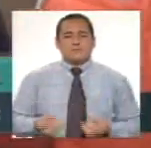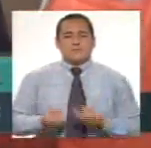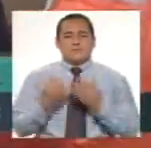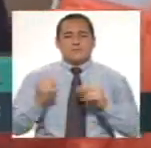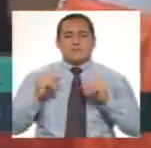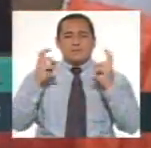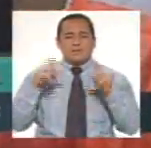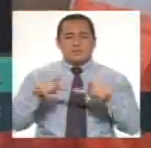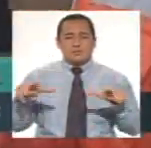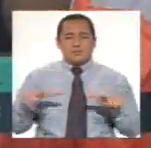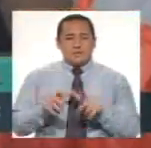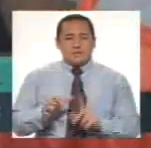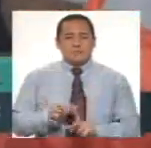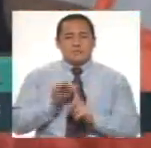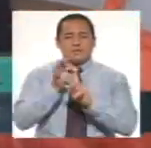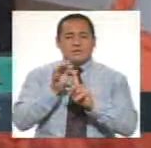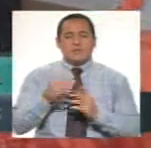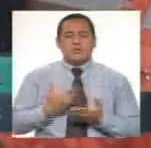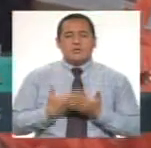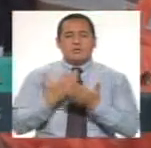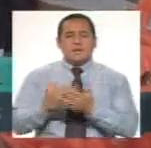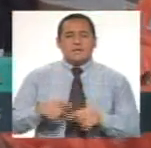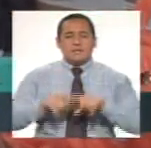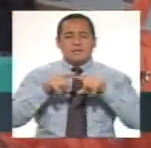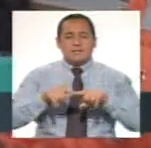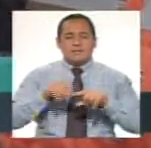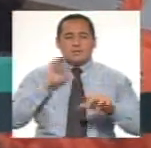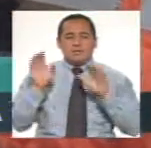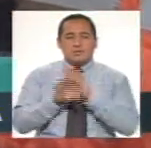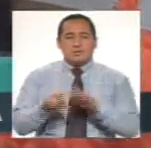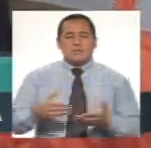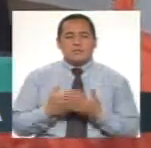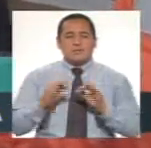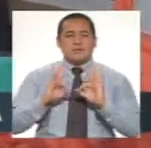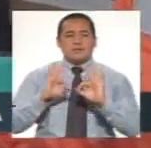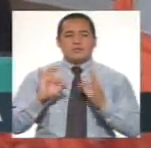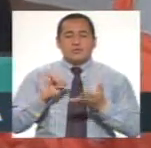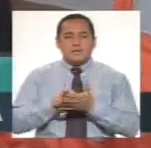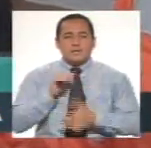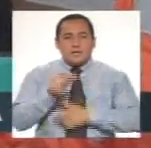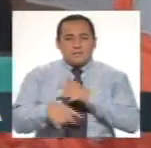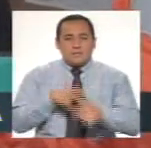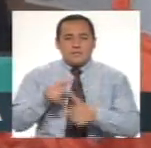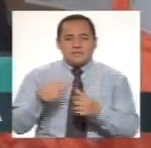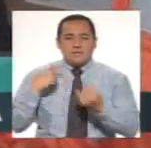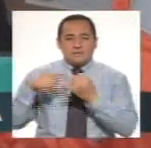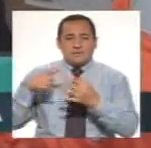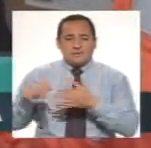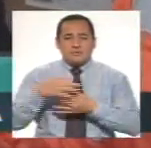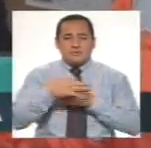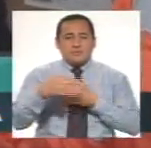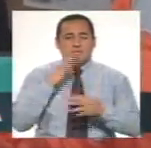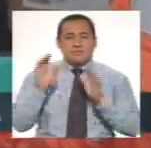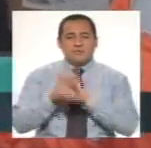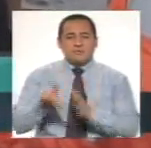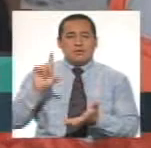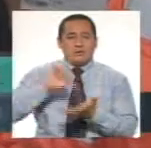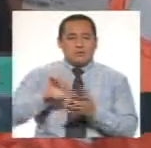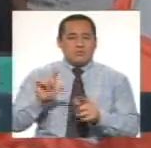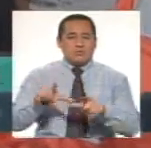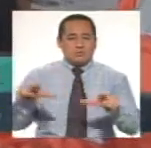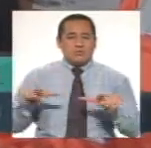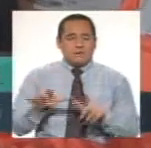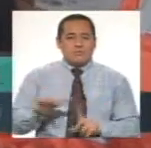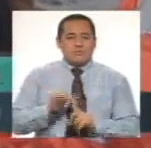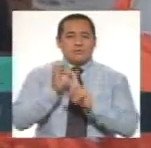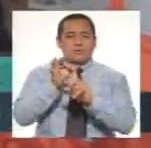tema de los lugares prioritarios, eso se coordina dependiendo el riesgo que se tiene en las poblaciones de las diferentes regiones. Por ejemplo, Lima es un lugar